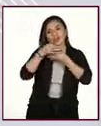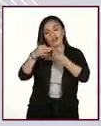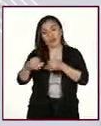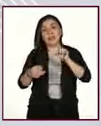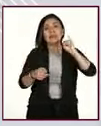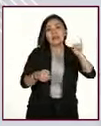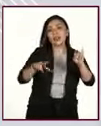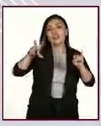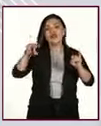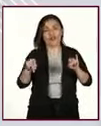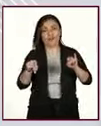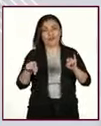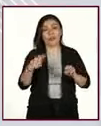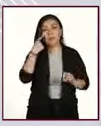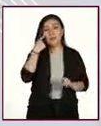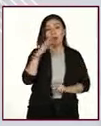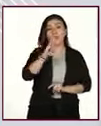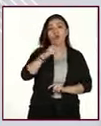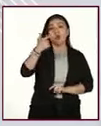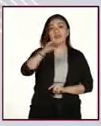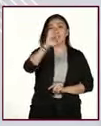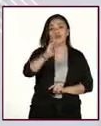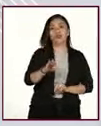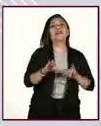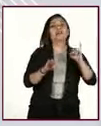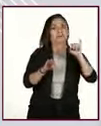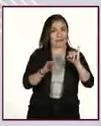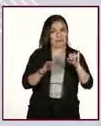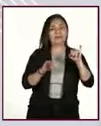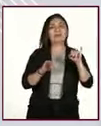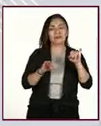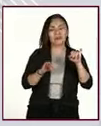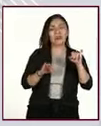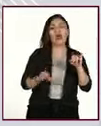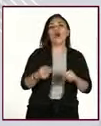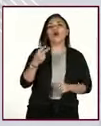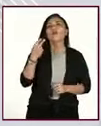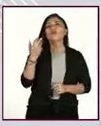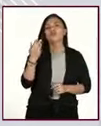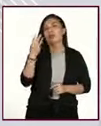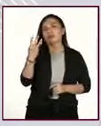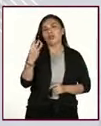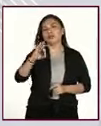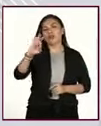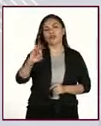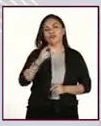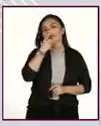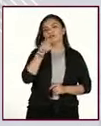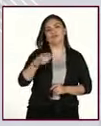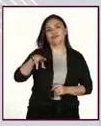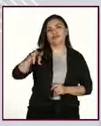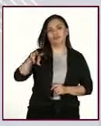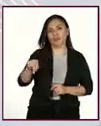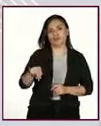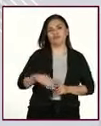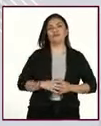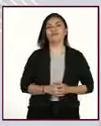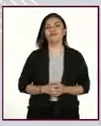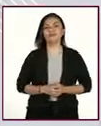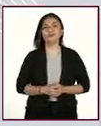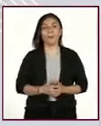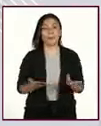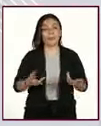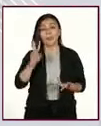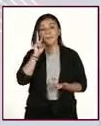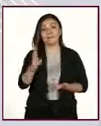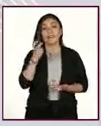o no? El 97% dijo que sí y el resto, el 3%, dijo que no. Pues